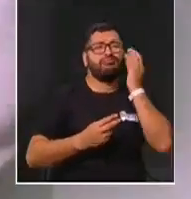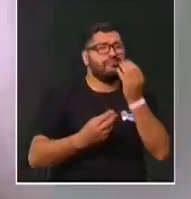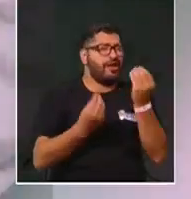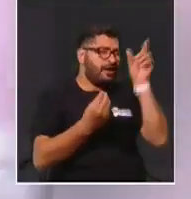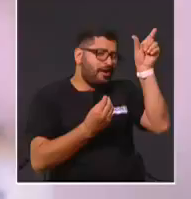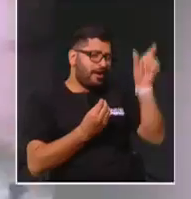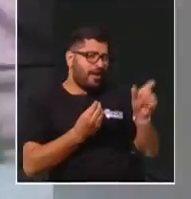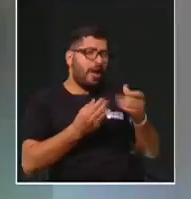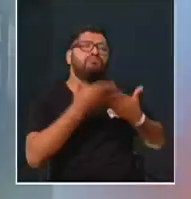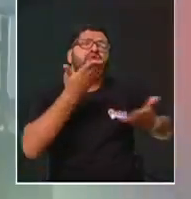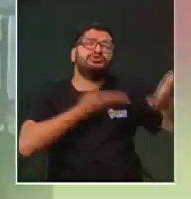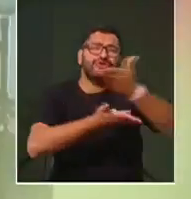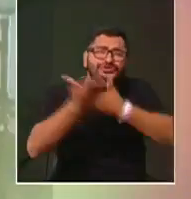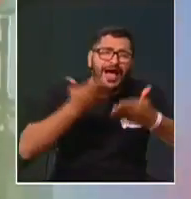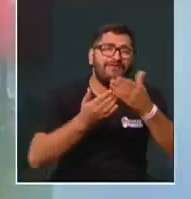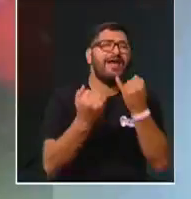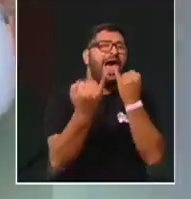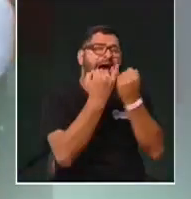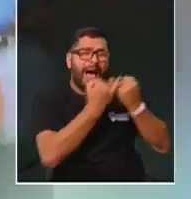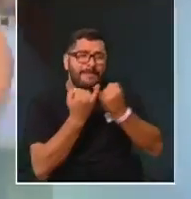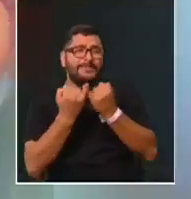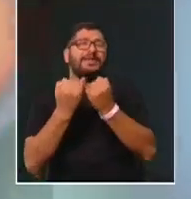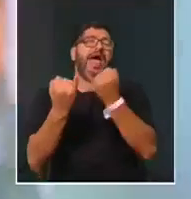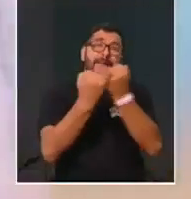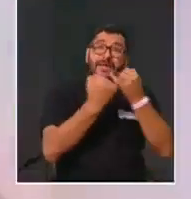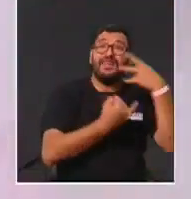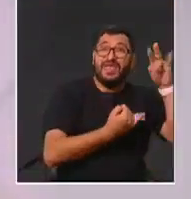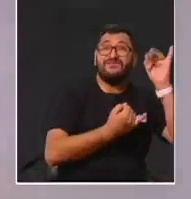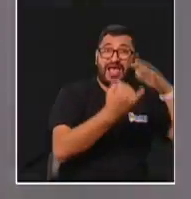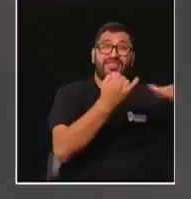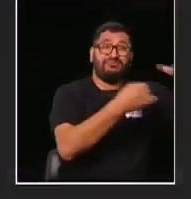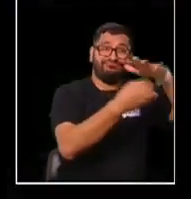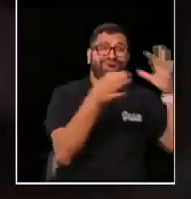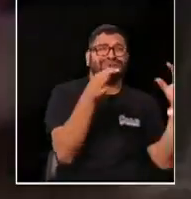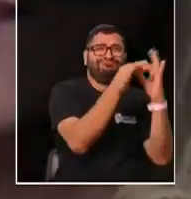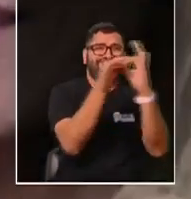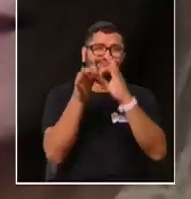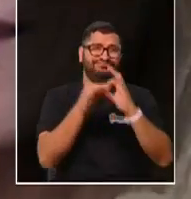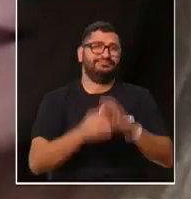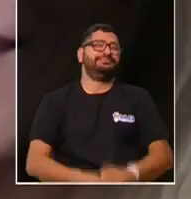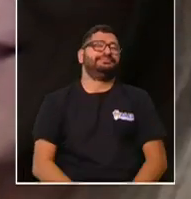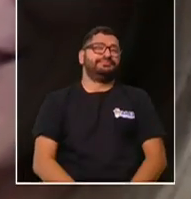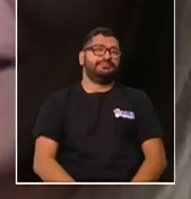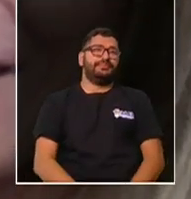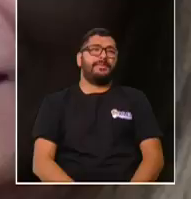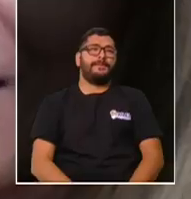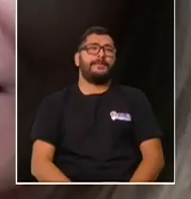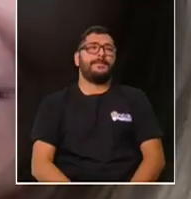muy sociable, sí, es muy de amiga. Es muy buena amiga la Fernanda.